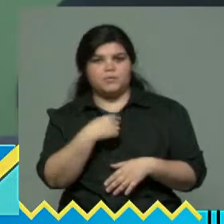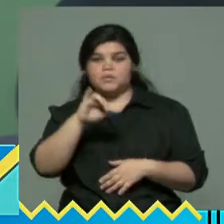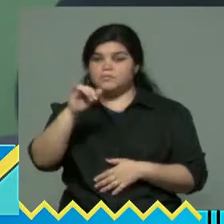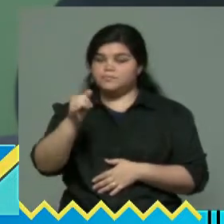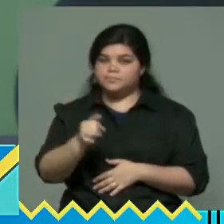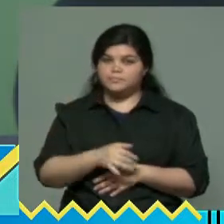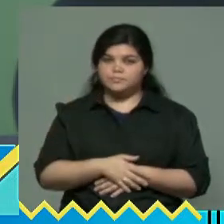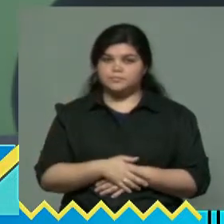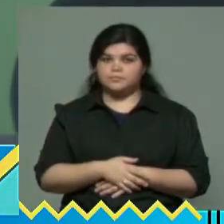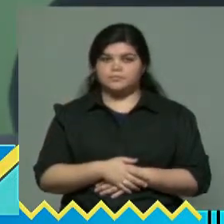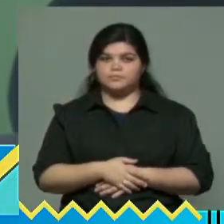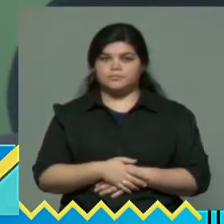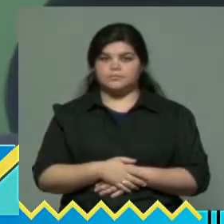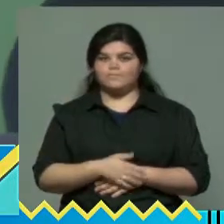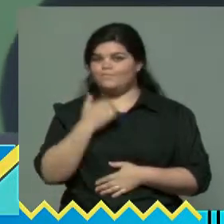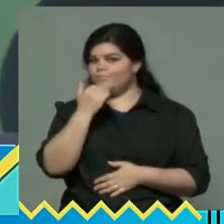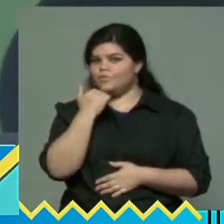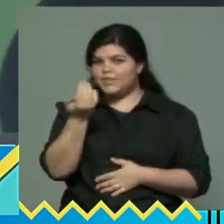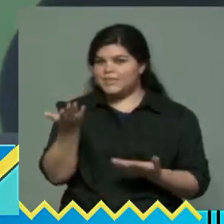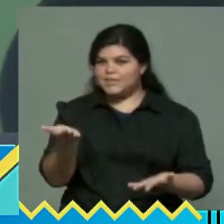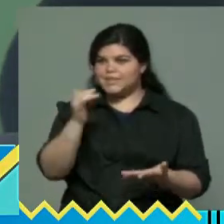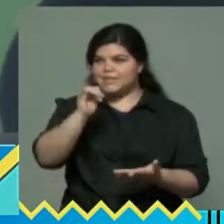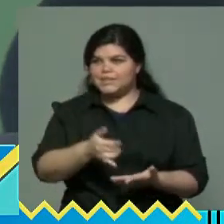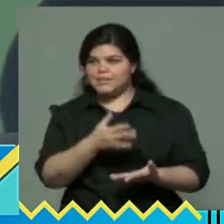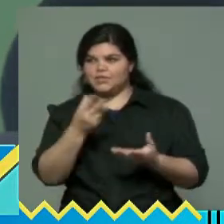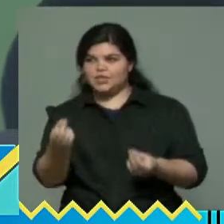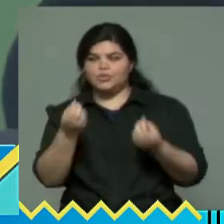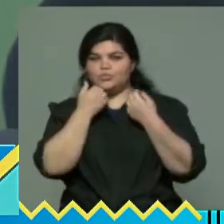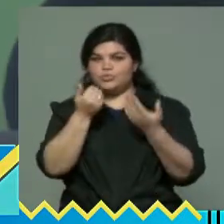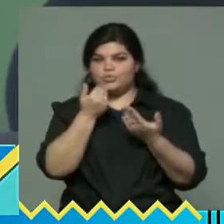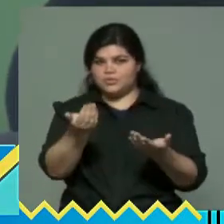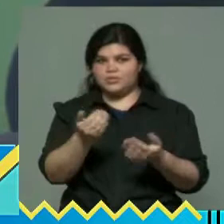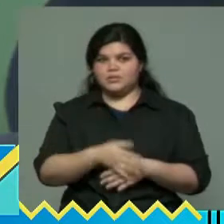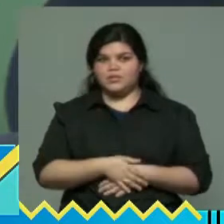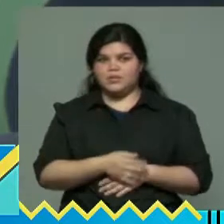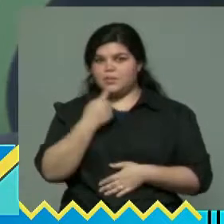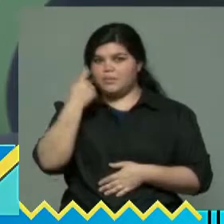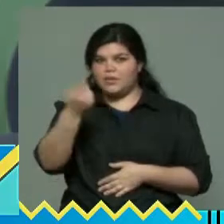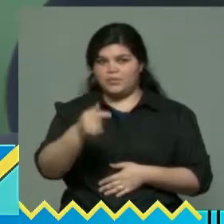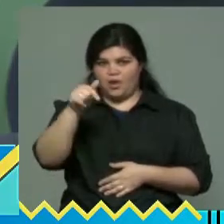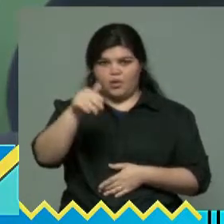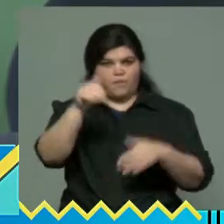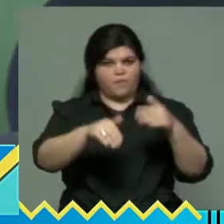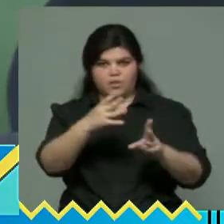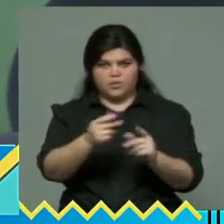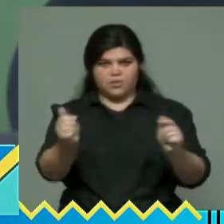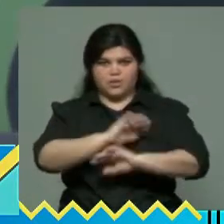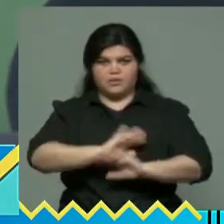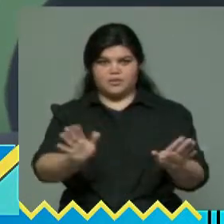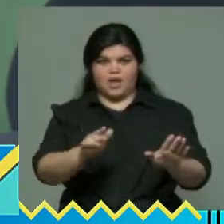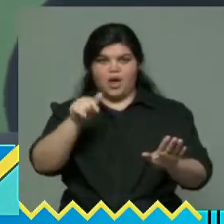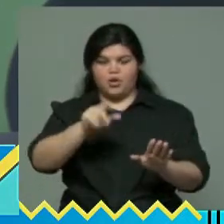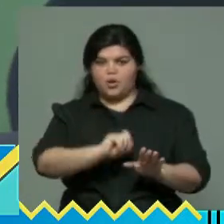bollando que en realidad no sé si queremos hablar del tema porque un poco nos malpega a todos, pero Sí. bueno, la pregunta es, ahora que terminaron las elecciones, ¿se vienen